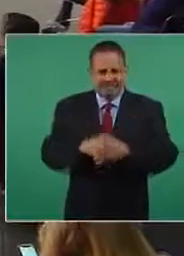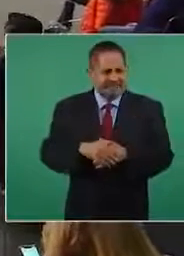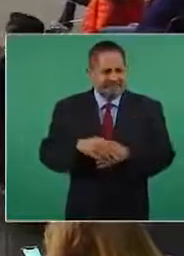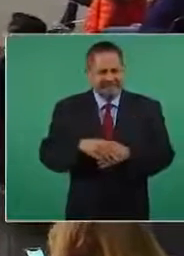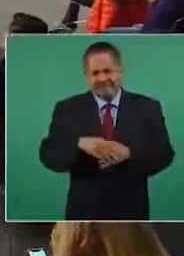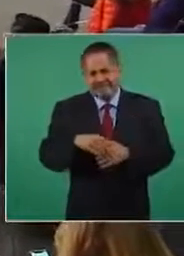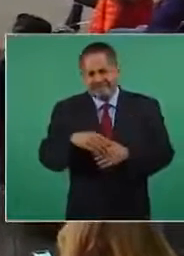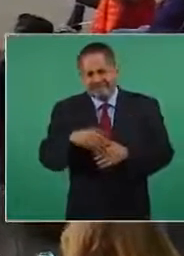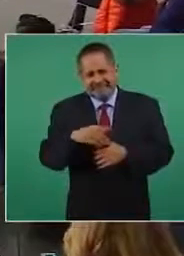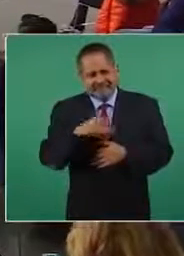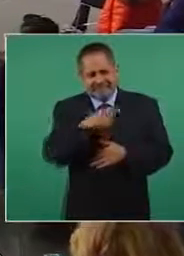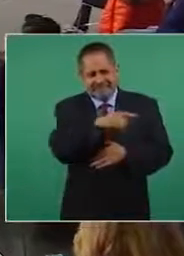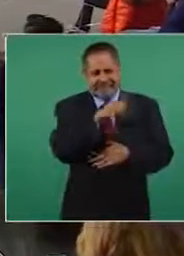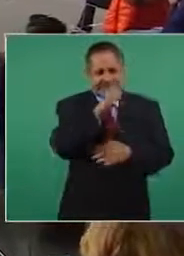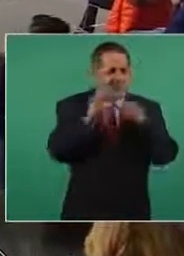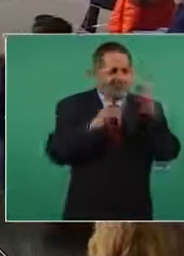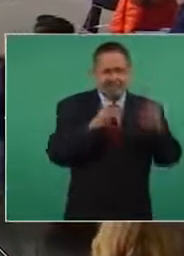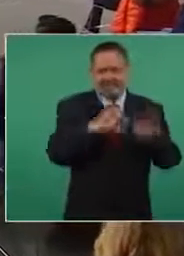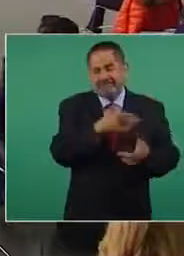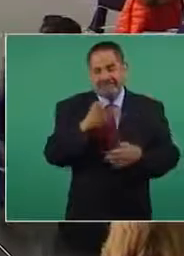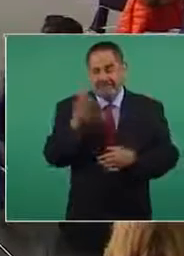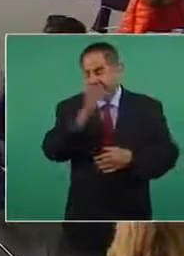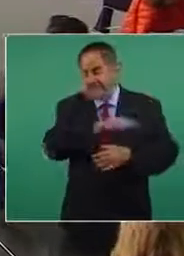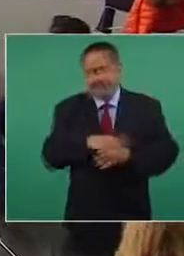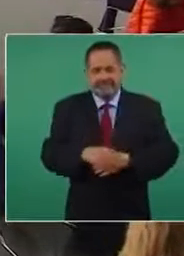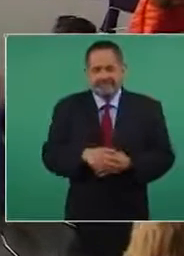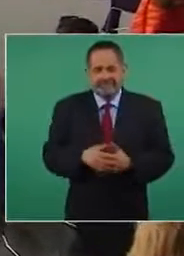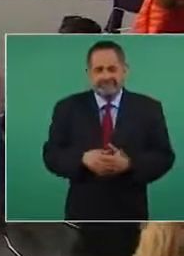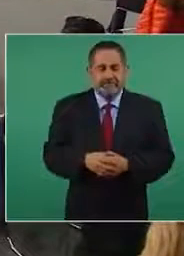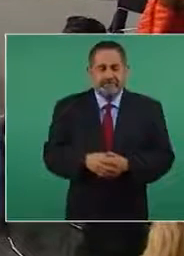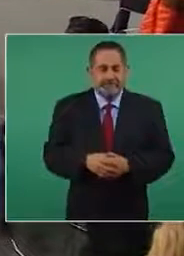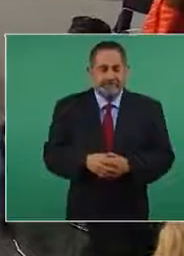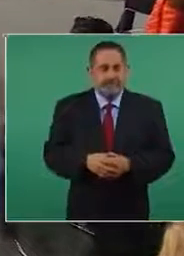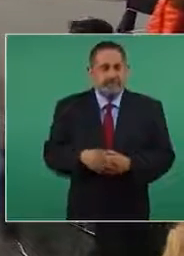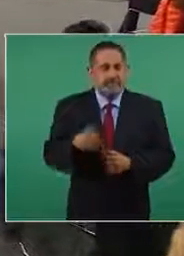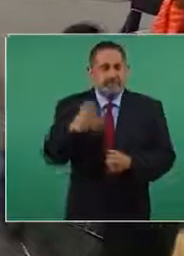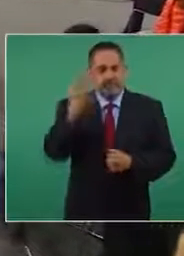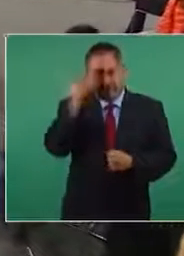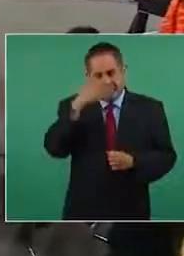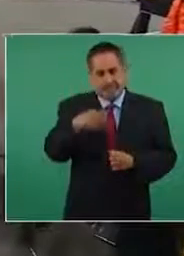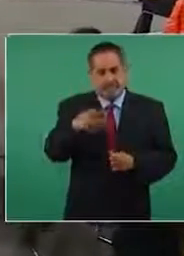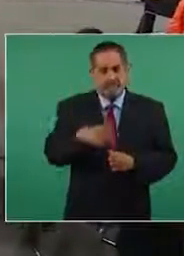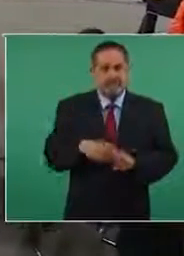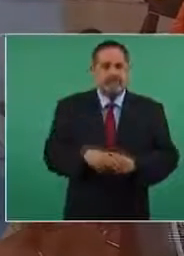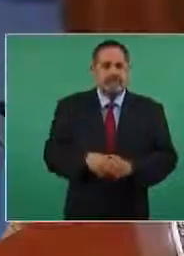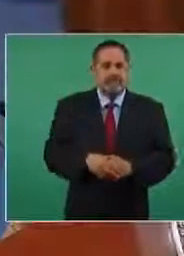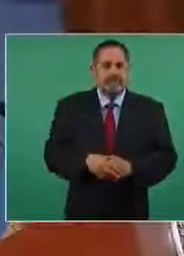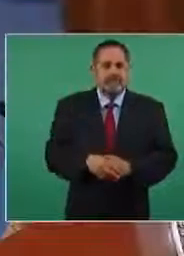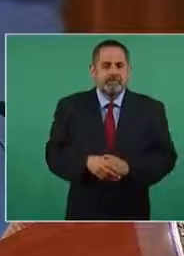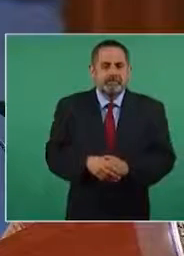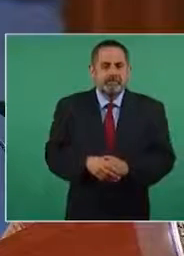de productos directamente a las familias que no tienen recursos para adquirir este producto. Este